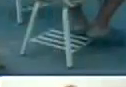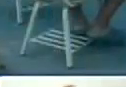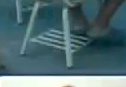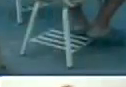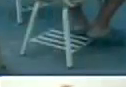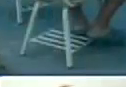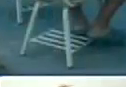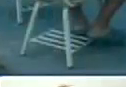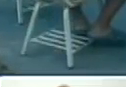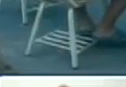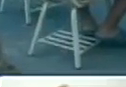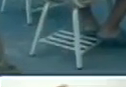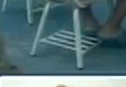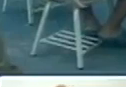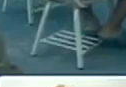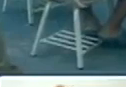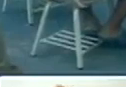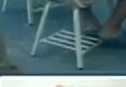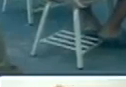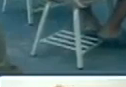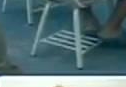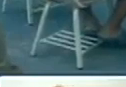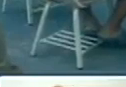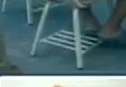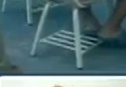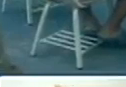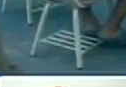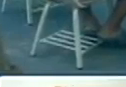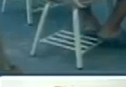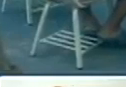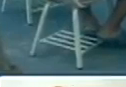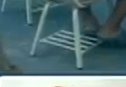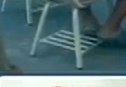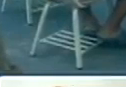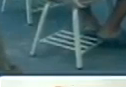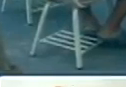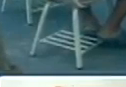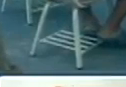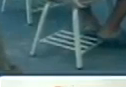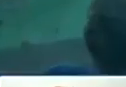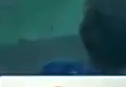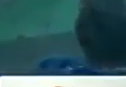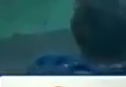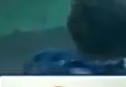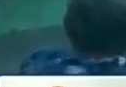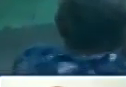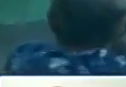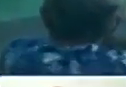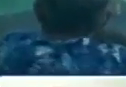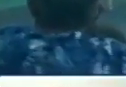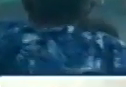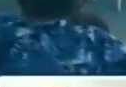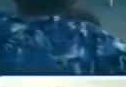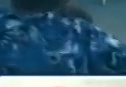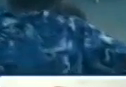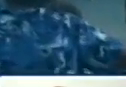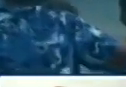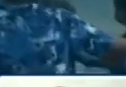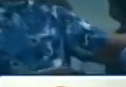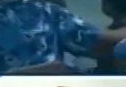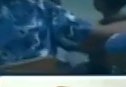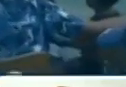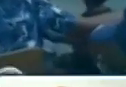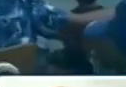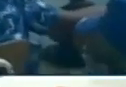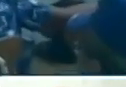mil venezolanos y venezolanos participaron en su calle en su comunidad en su centro